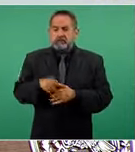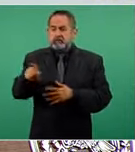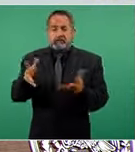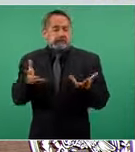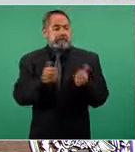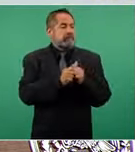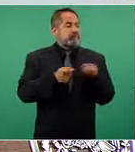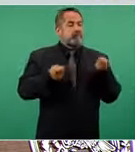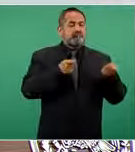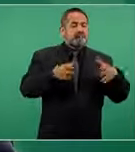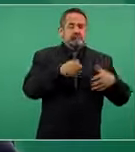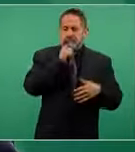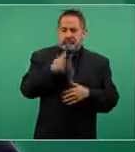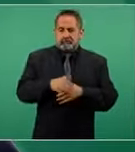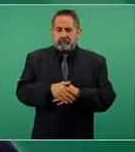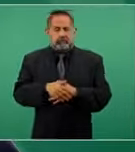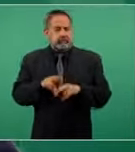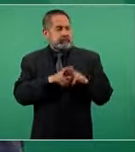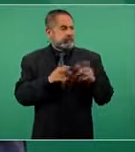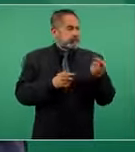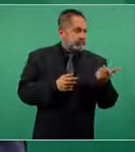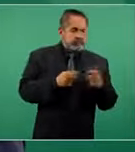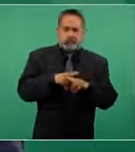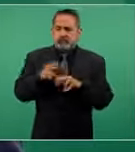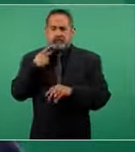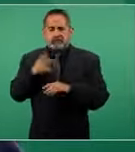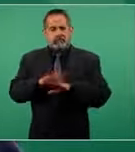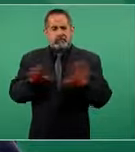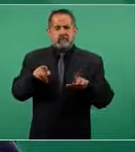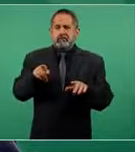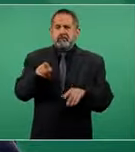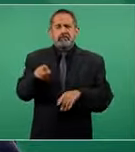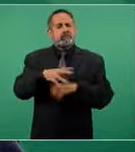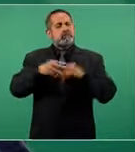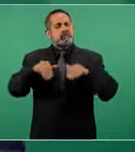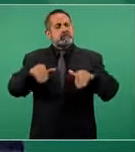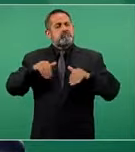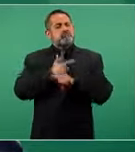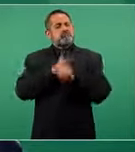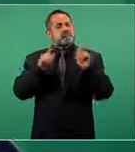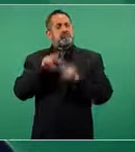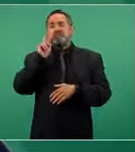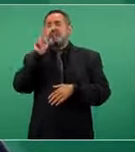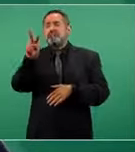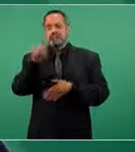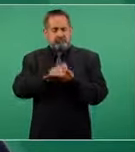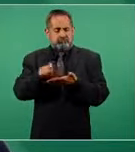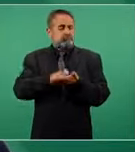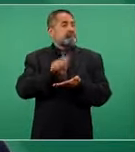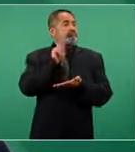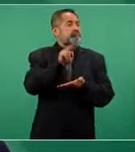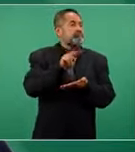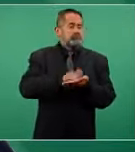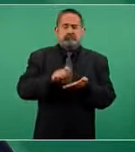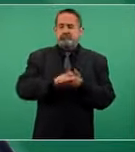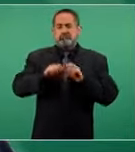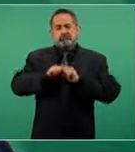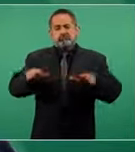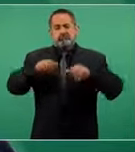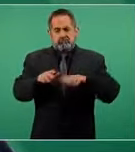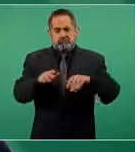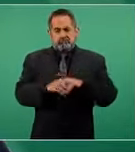poder, ni al poder económico, ni al poder político, sino haciendo periodismo